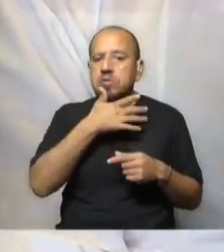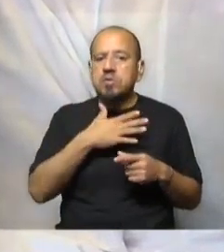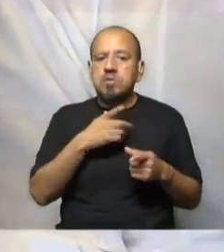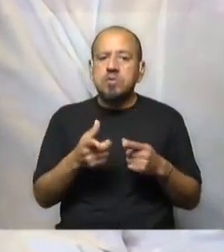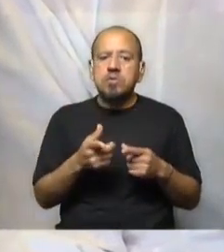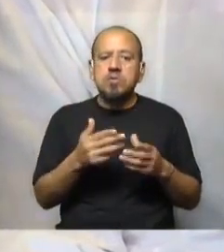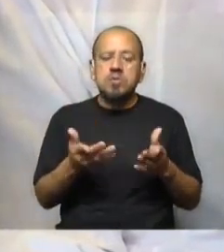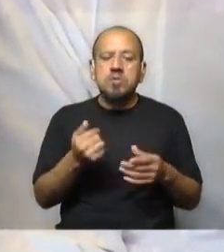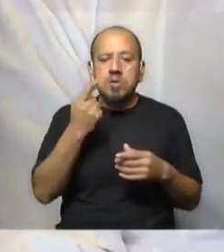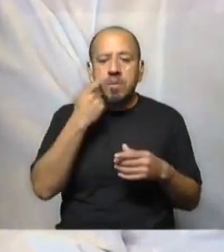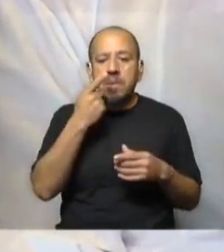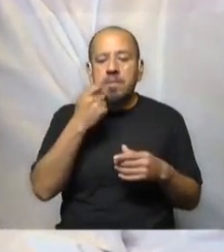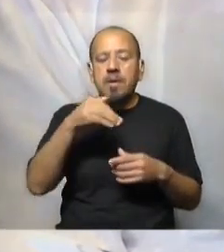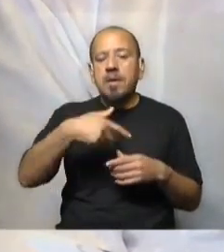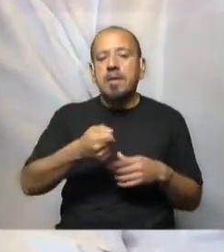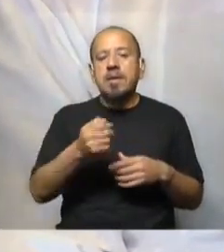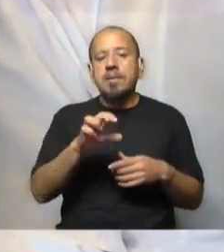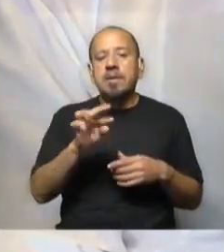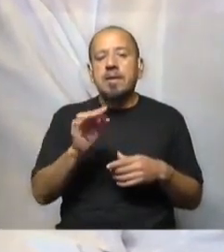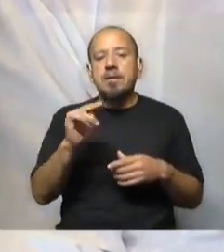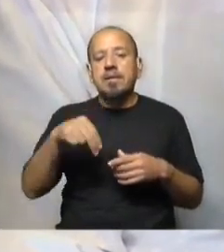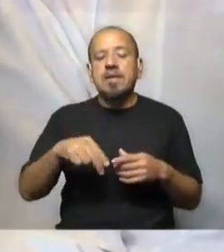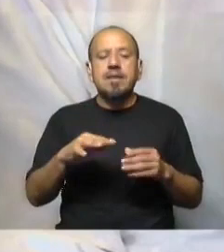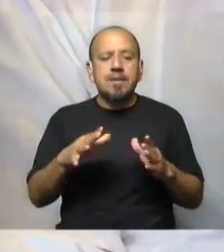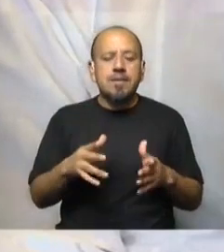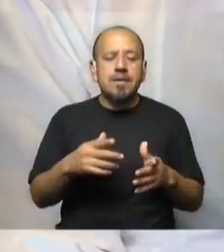sobre el papá de Martín y lo que fue